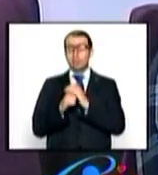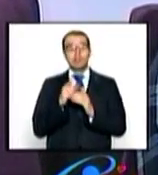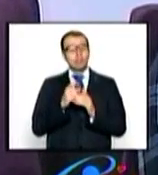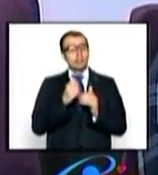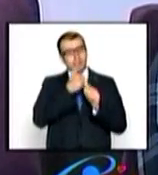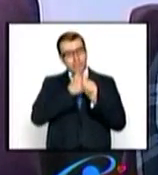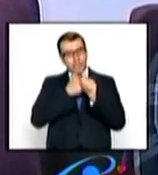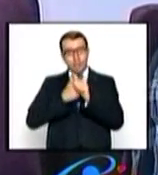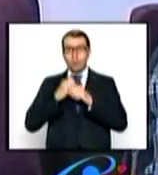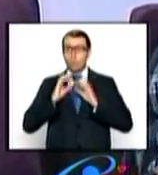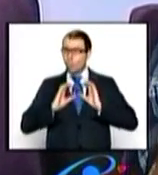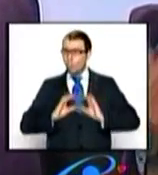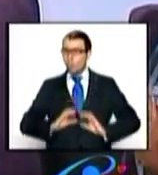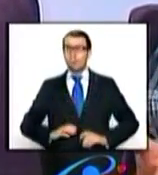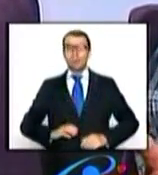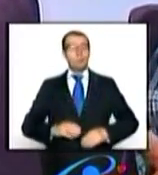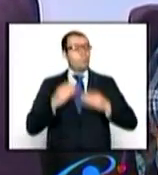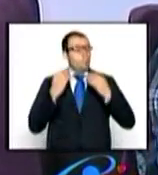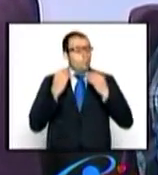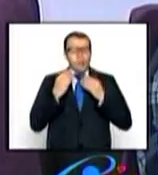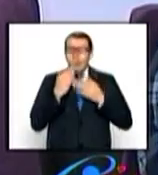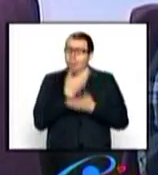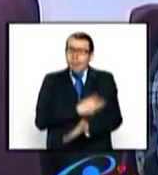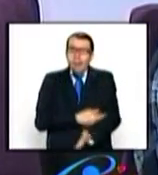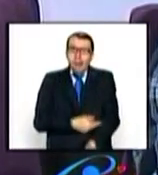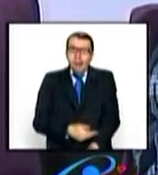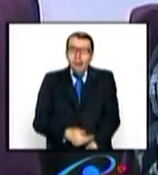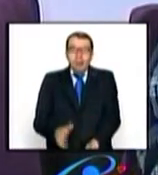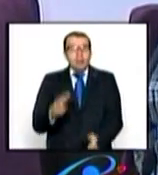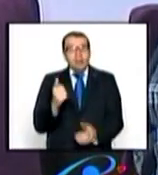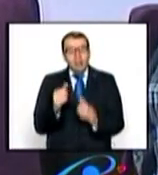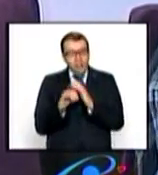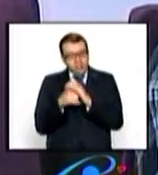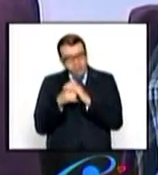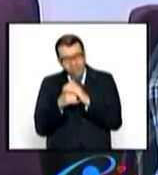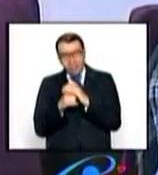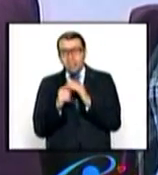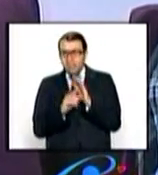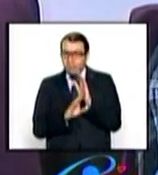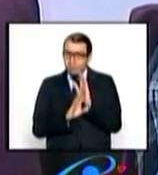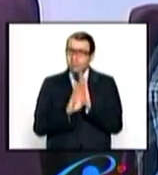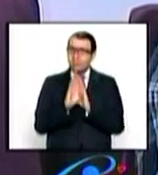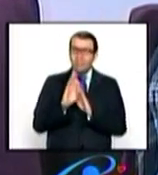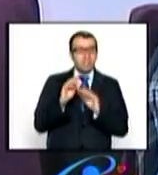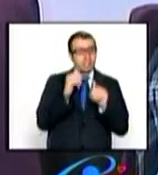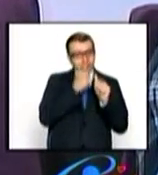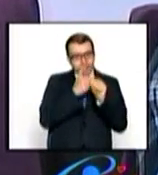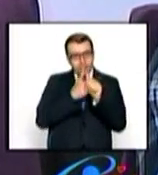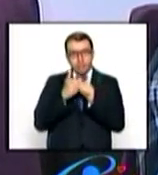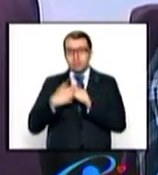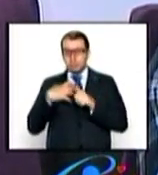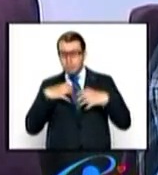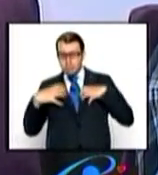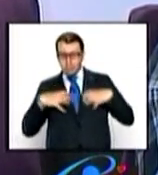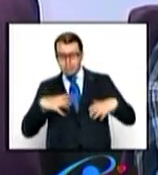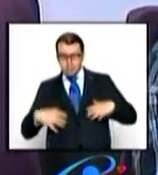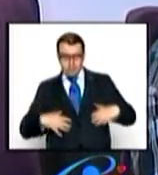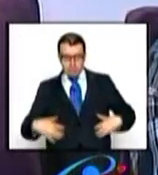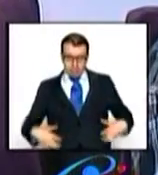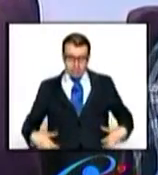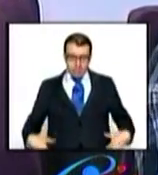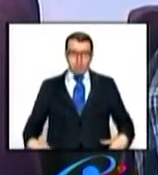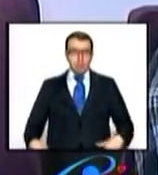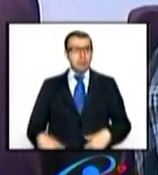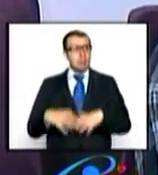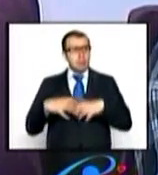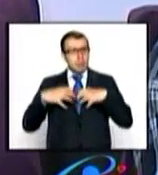de cada ser humano, o sea, son millones y millones de células para que se pueda formar un organismo y el funcionamiento individual de cada célula es lo que determina o no la salud de